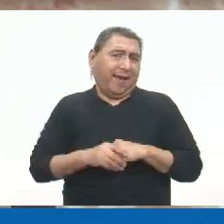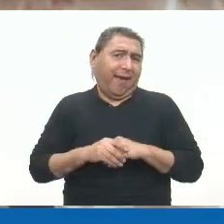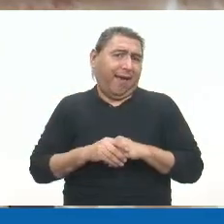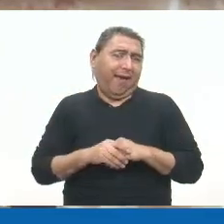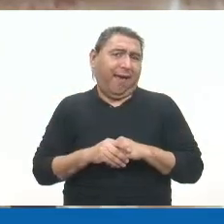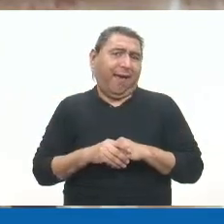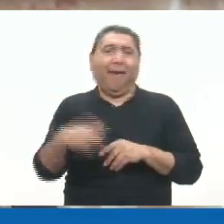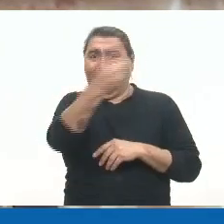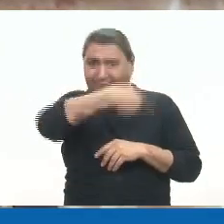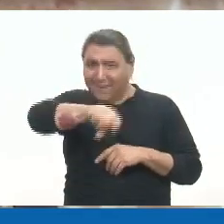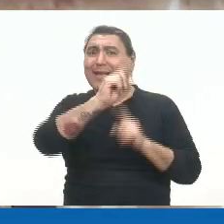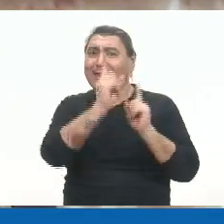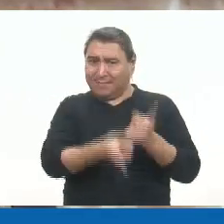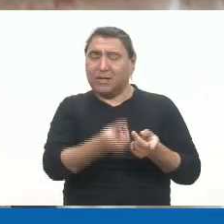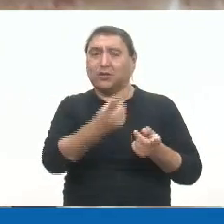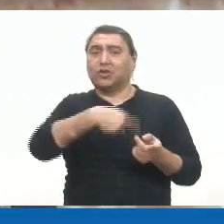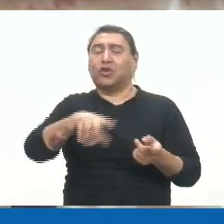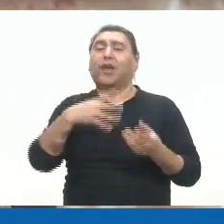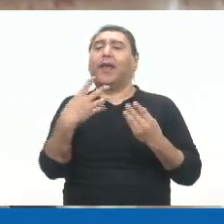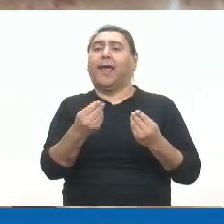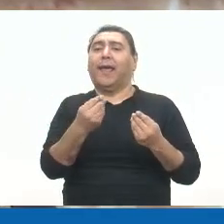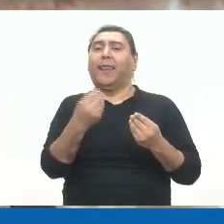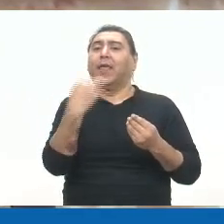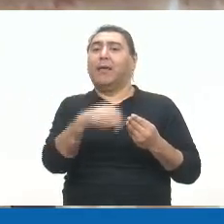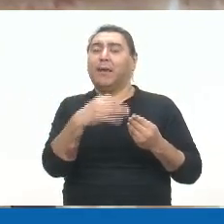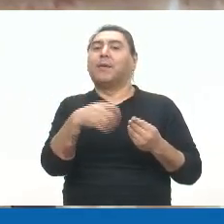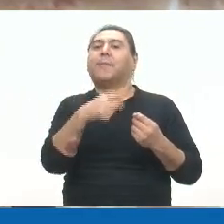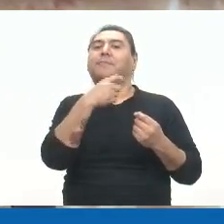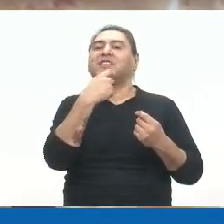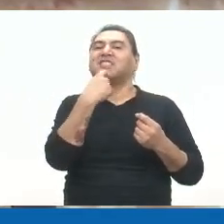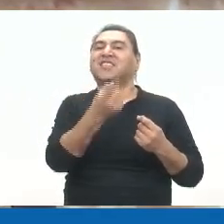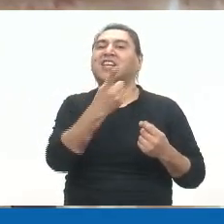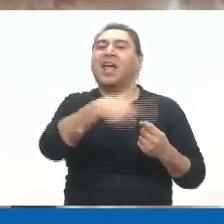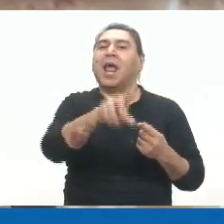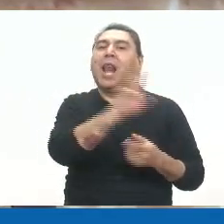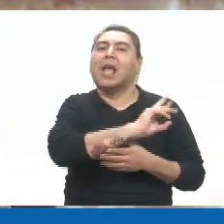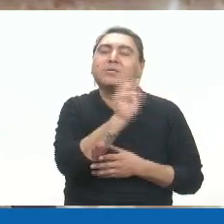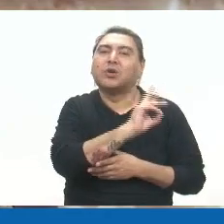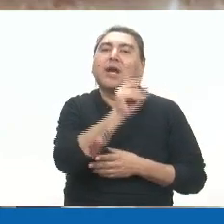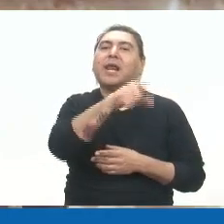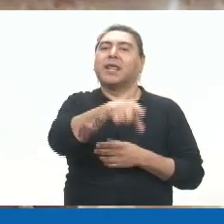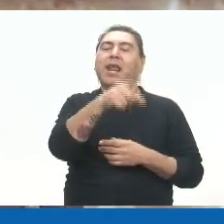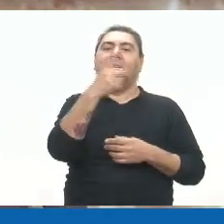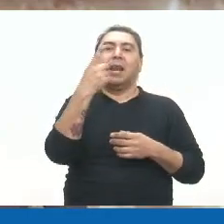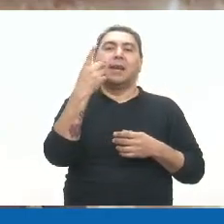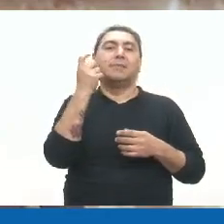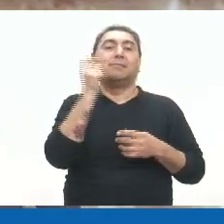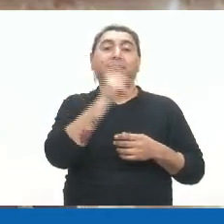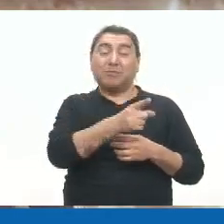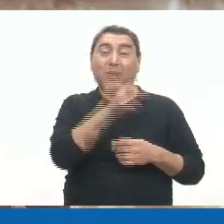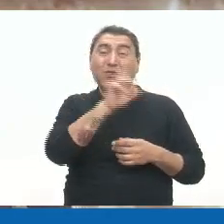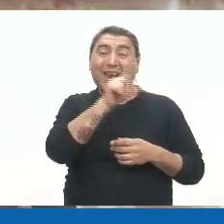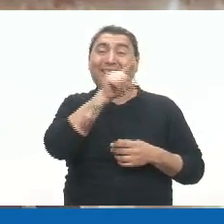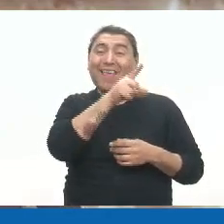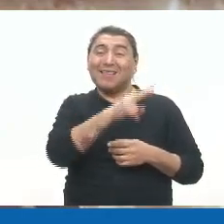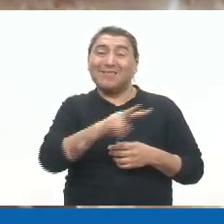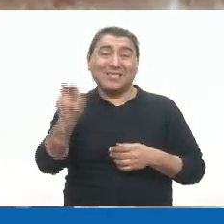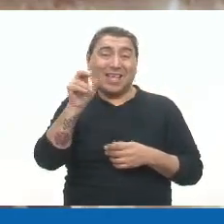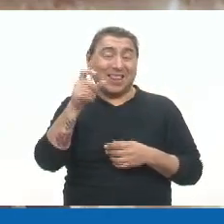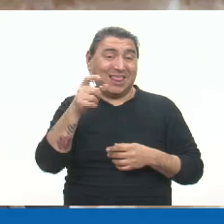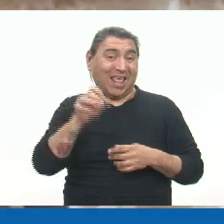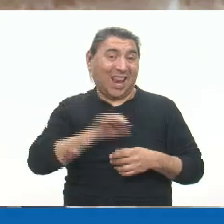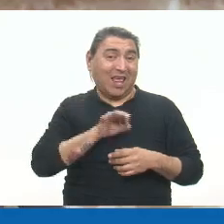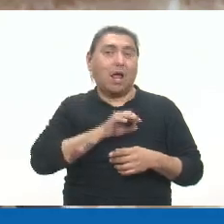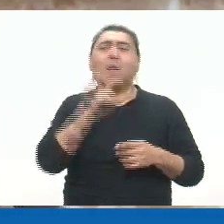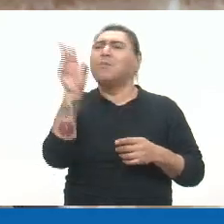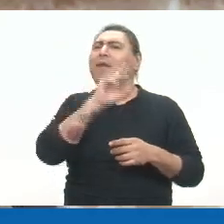a ellas también no podemos dejar de mencionar las mujeres del Bicentenario las mujeres que tapó Javier